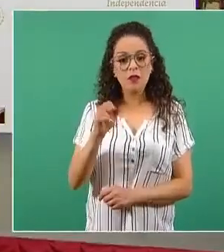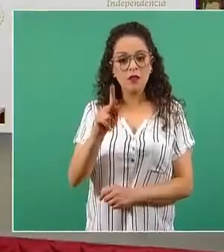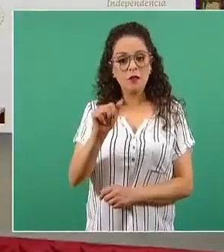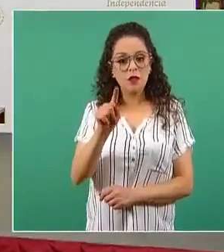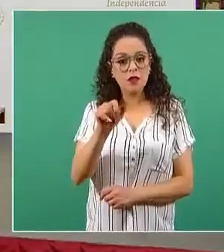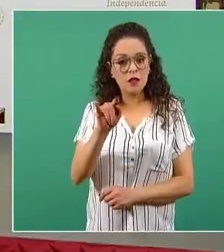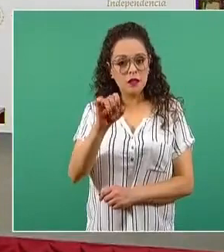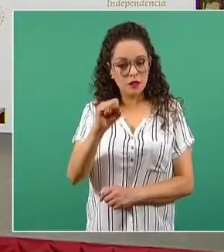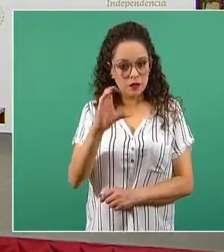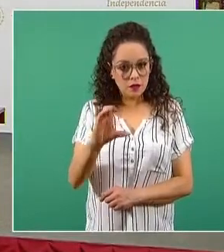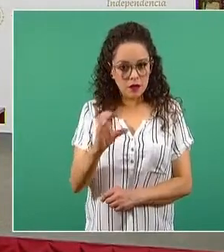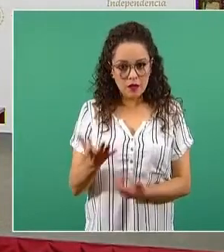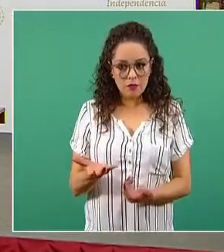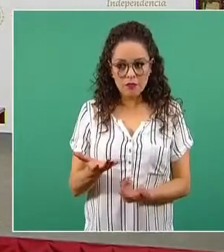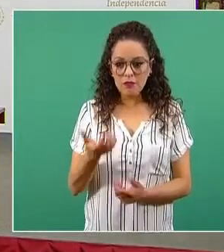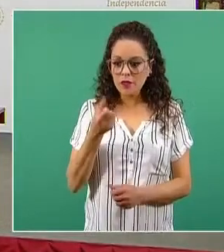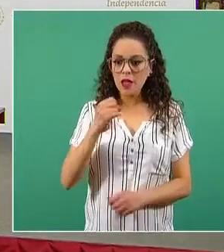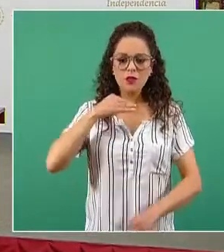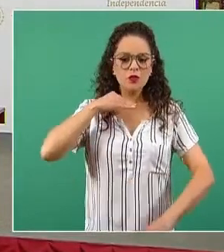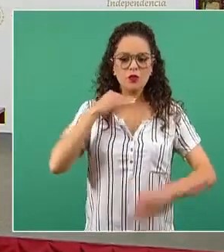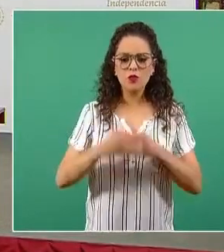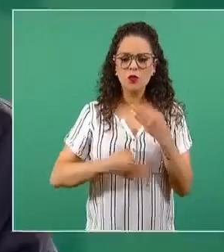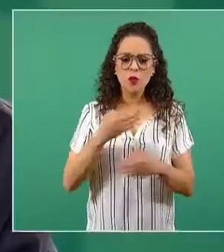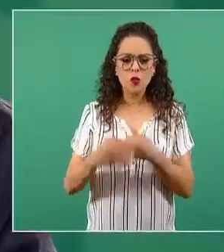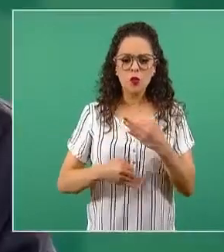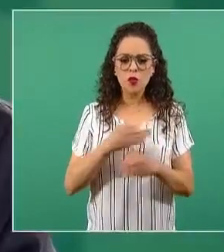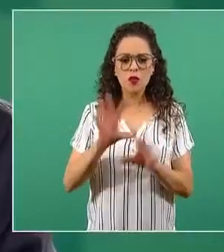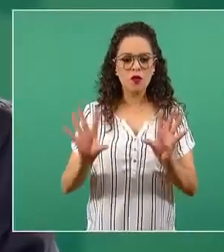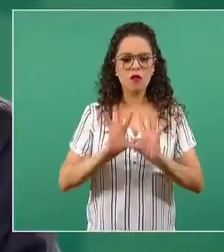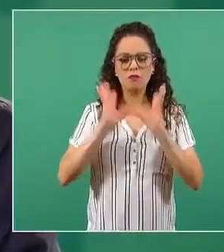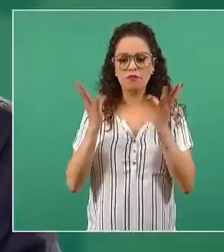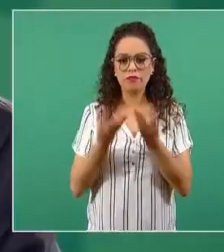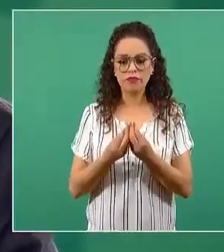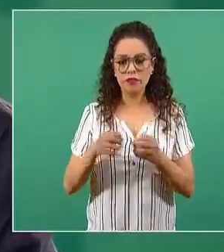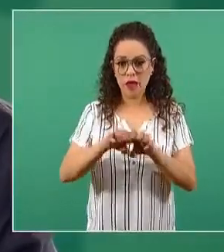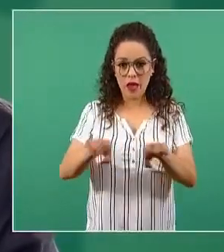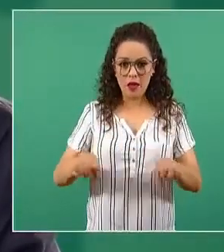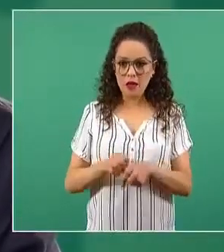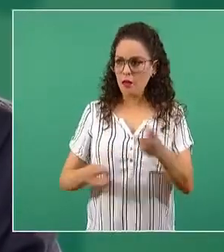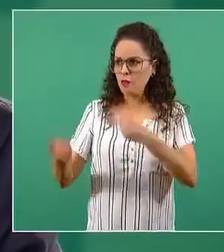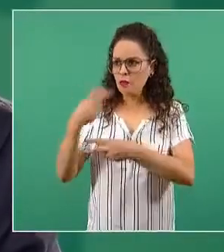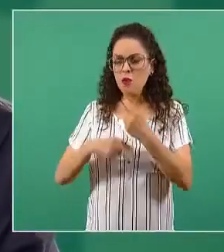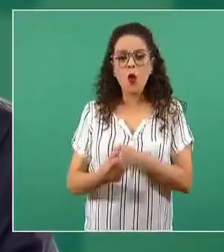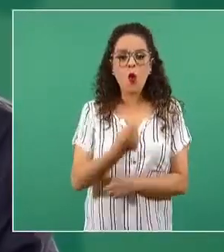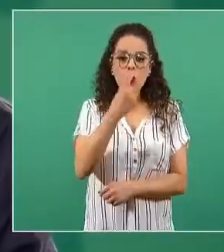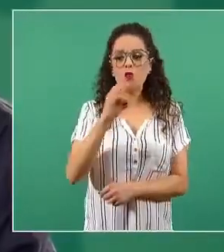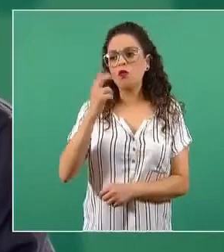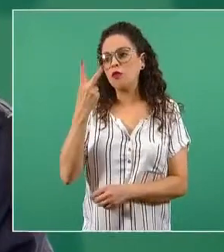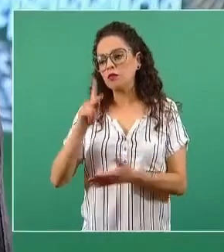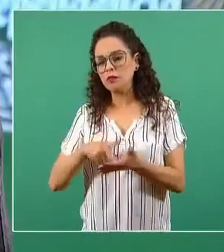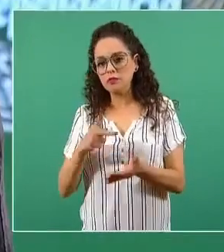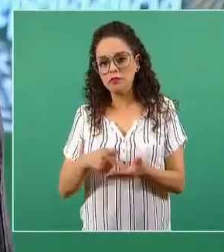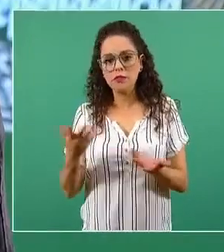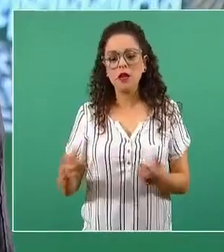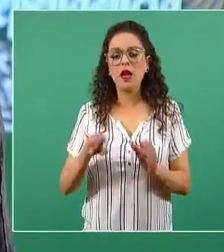C. Casi todos nuestros equipos completos han venido en una o dos ocasiones, la transfusión